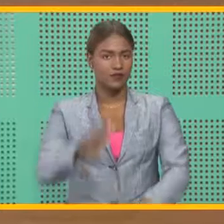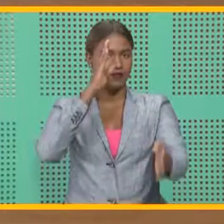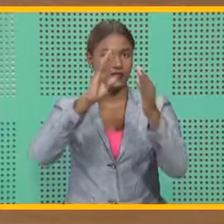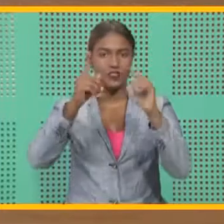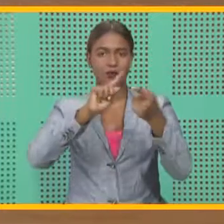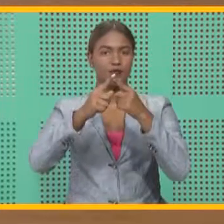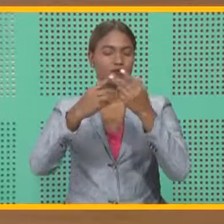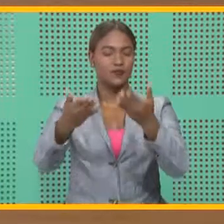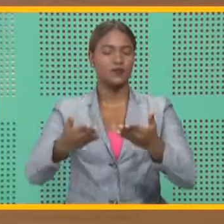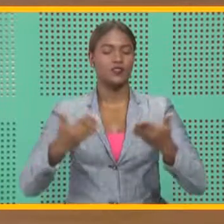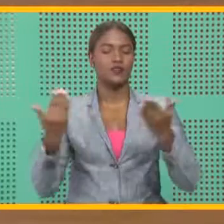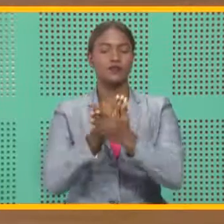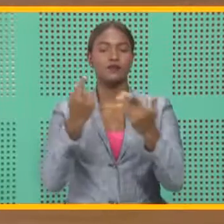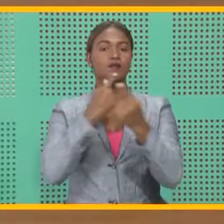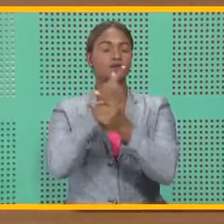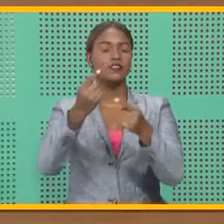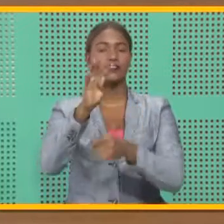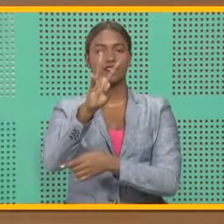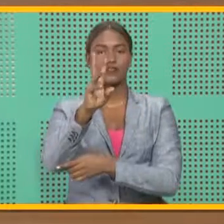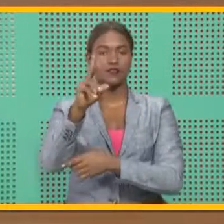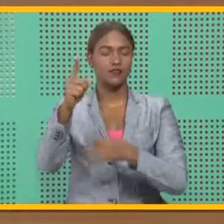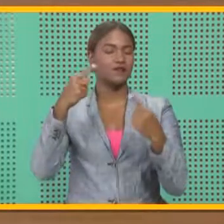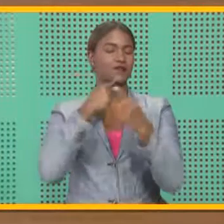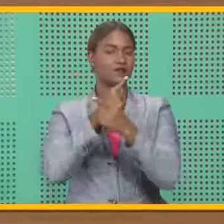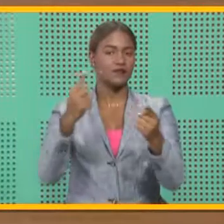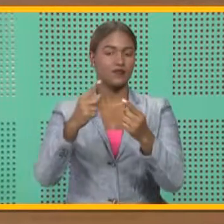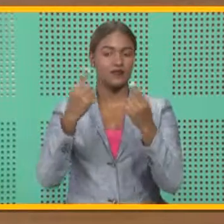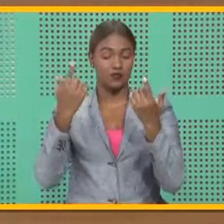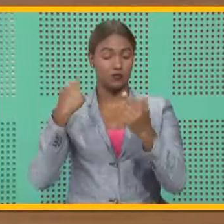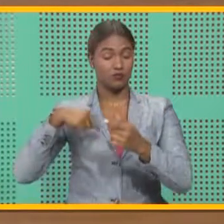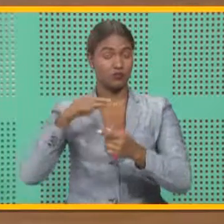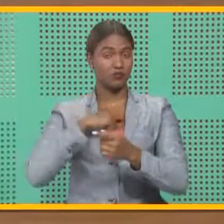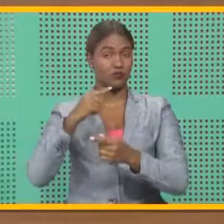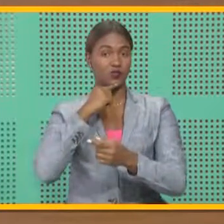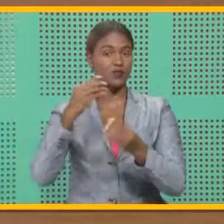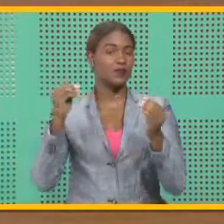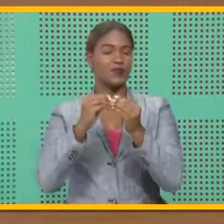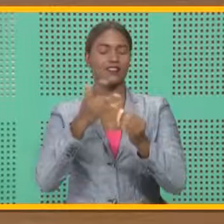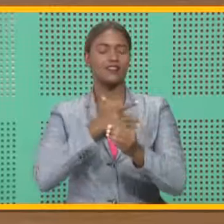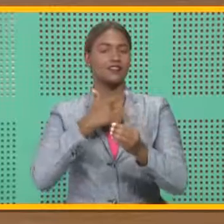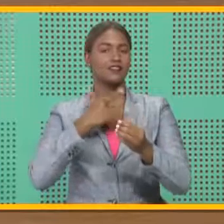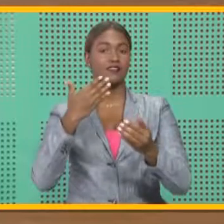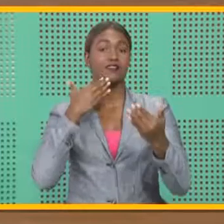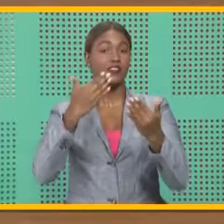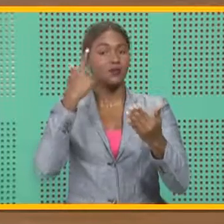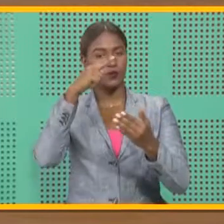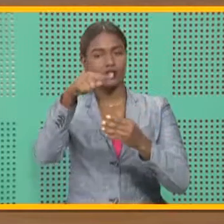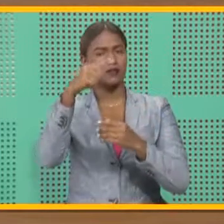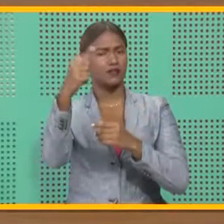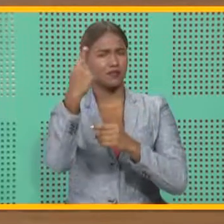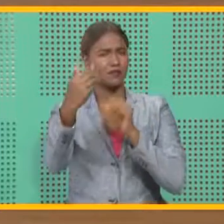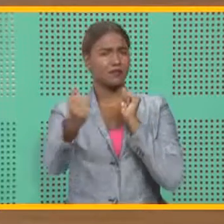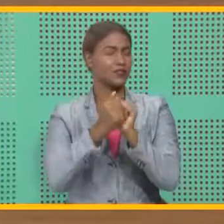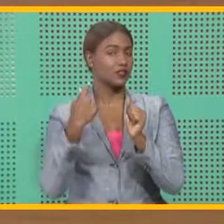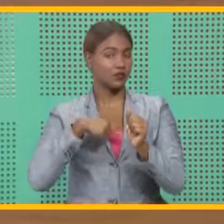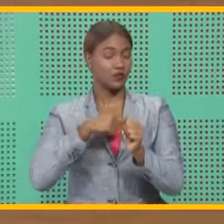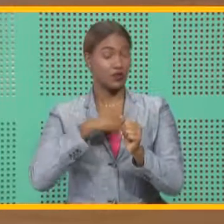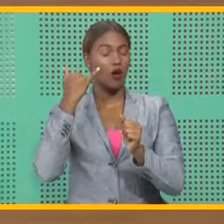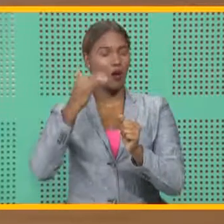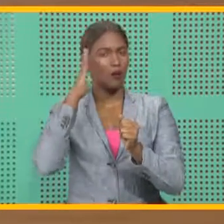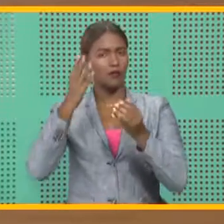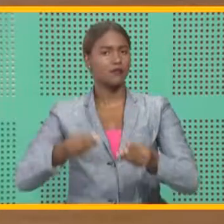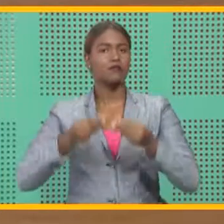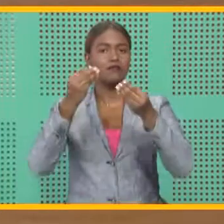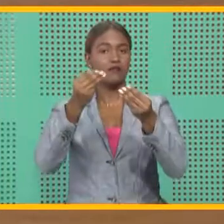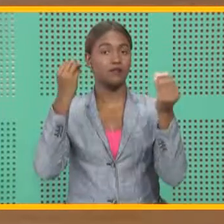Saludos amigos, bienvenidos a esta emisión de 4RD Noticias. Nosotros más que agradecidos por tenerles a nuestro lado en este día. De inmediato,